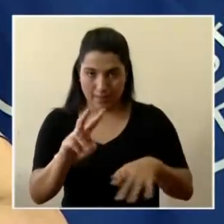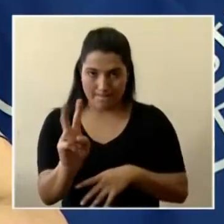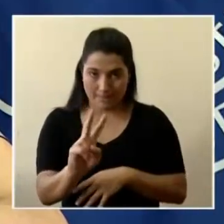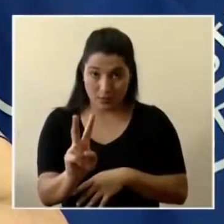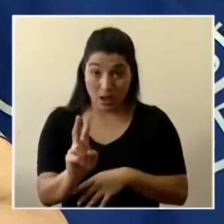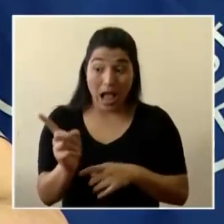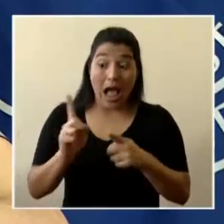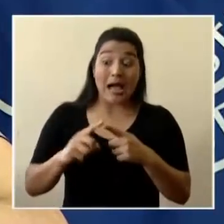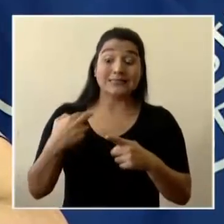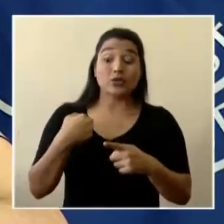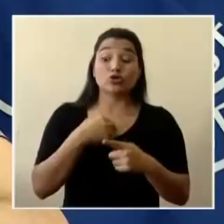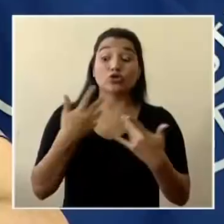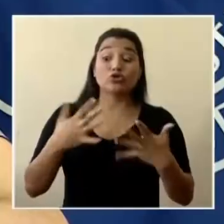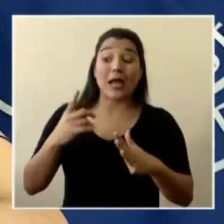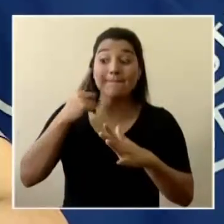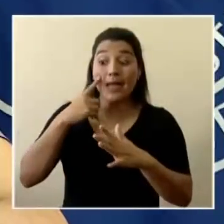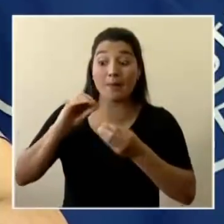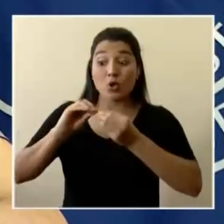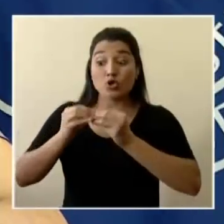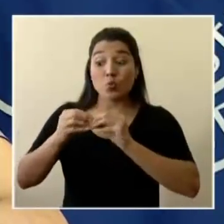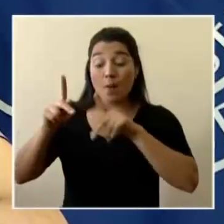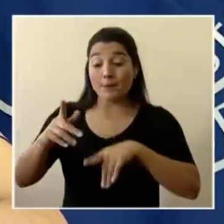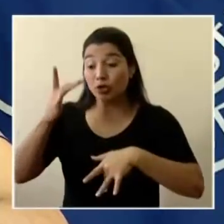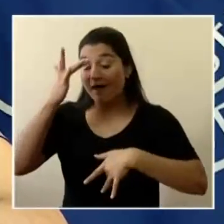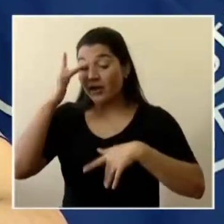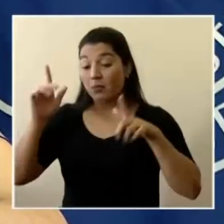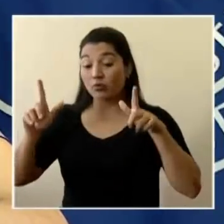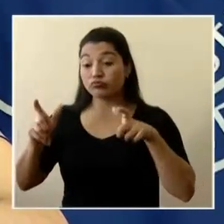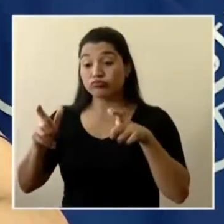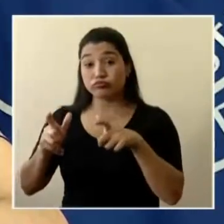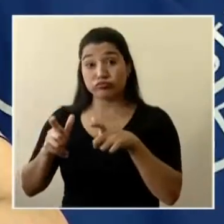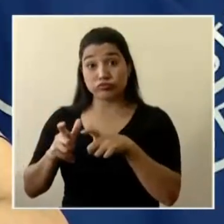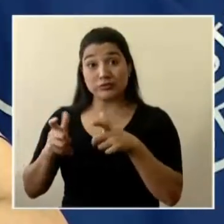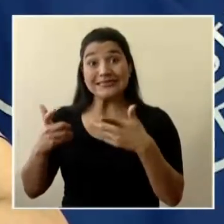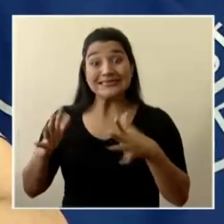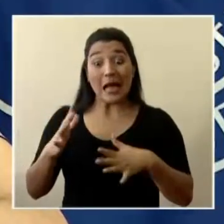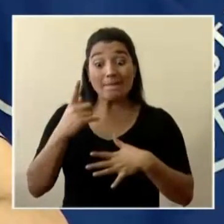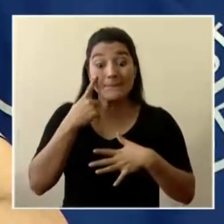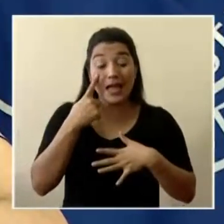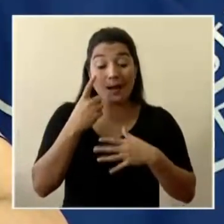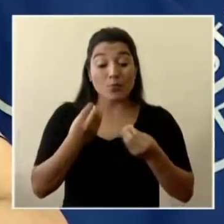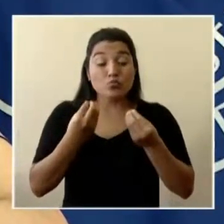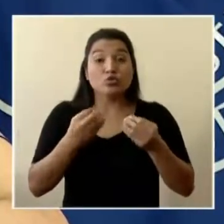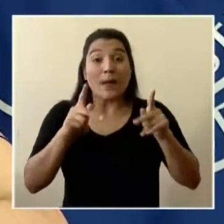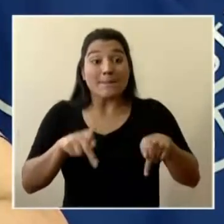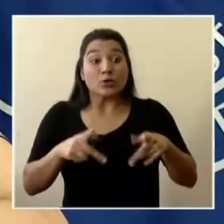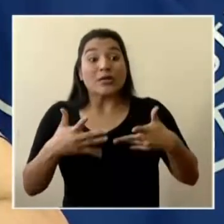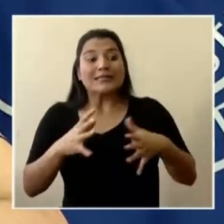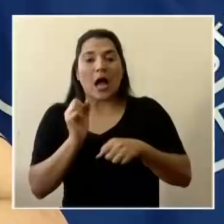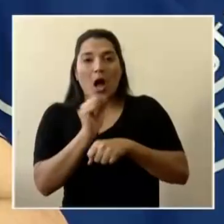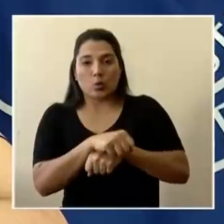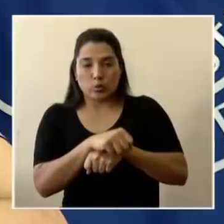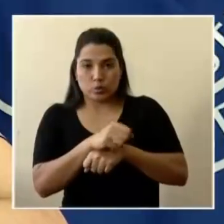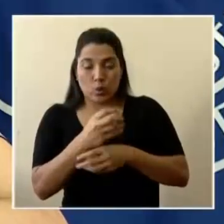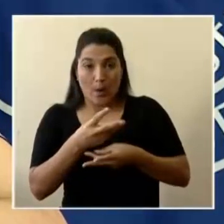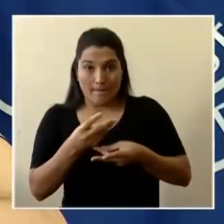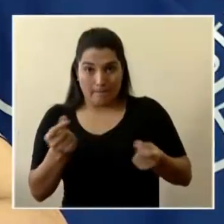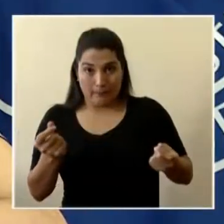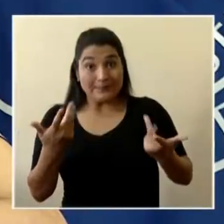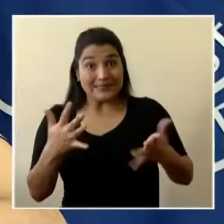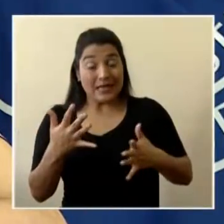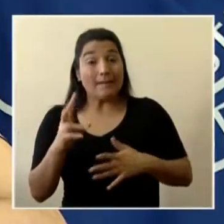disminución, hasta que no veamos que ya existe una cantidad de población que ya ha sido expuesta al virus y que podemos ir